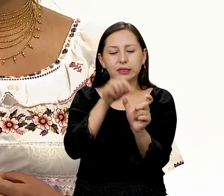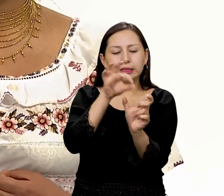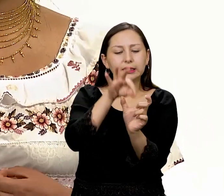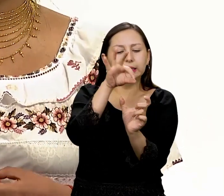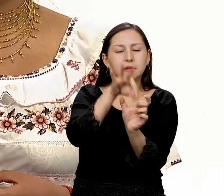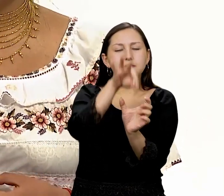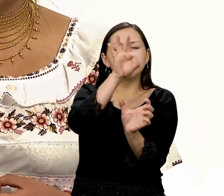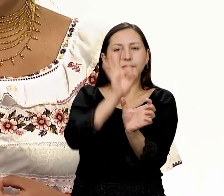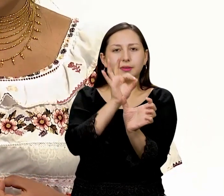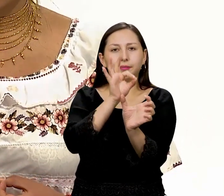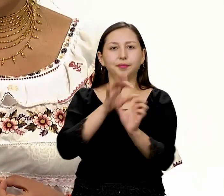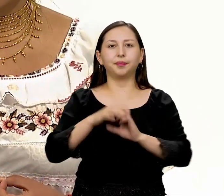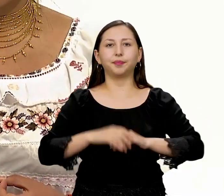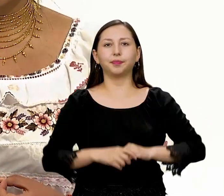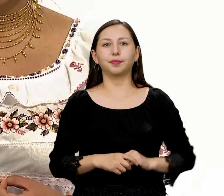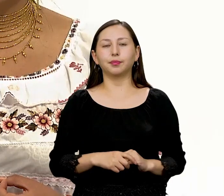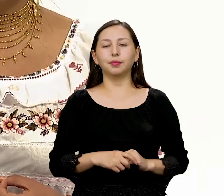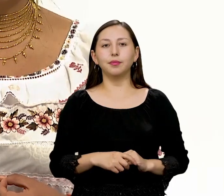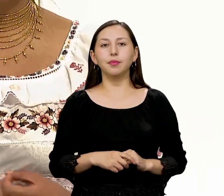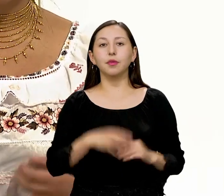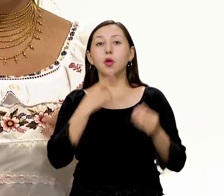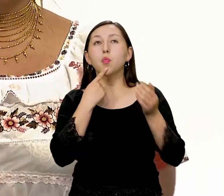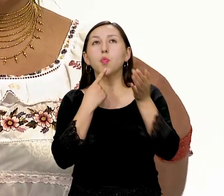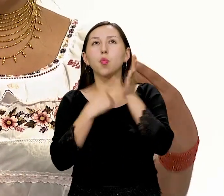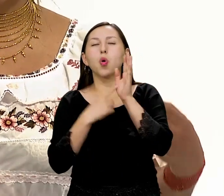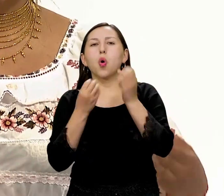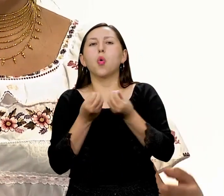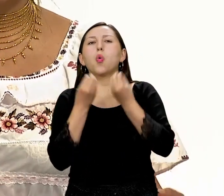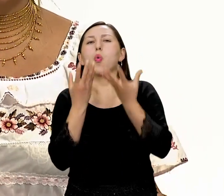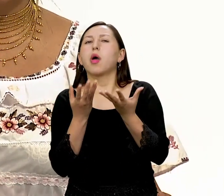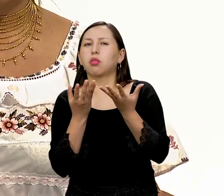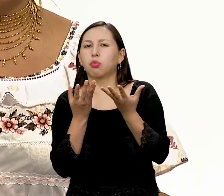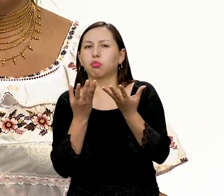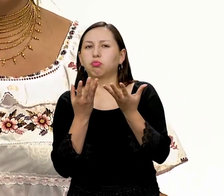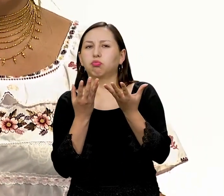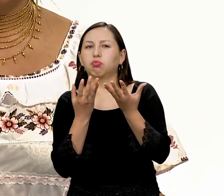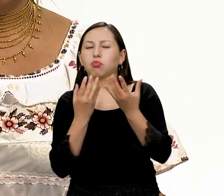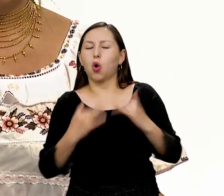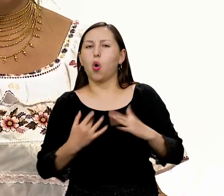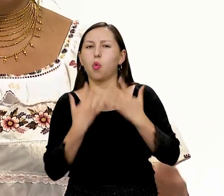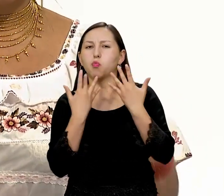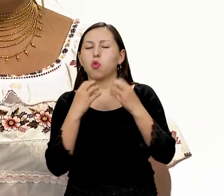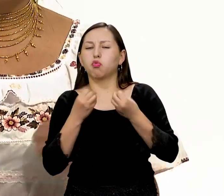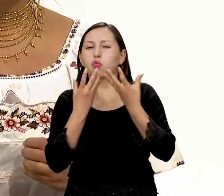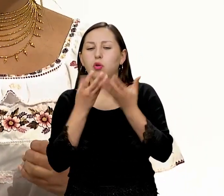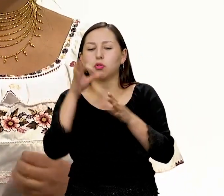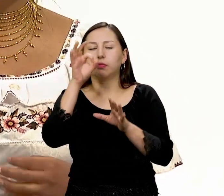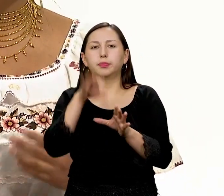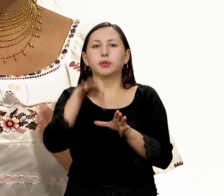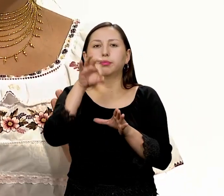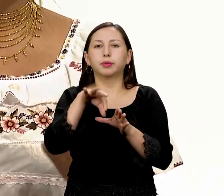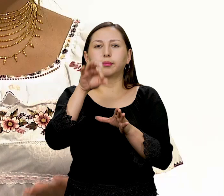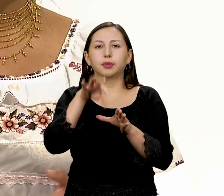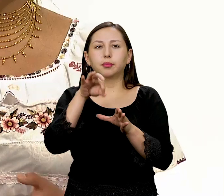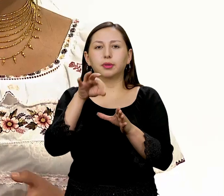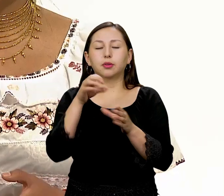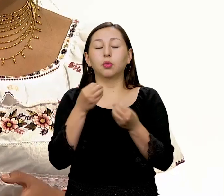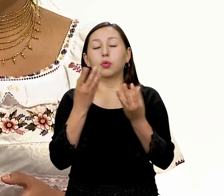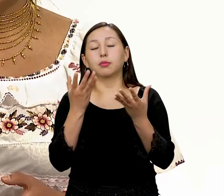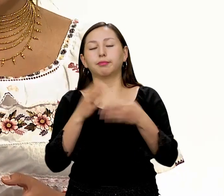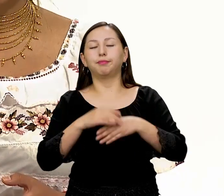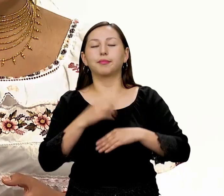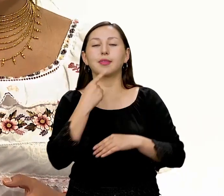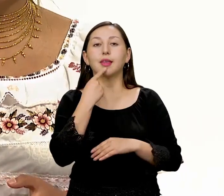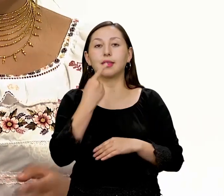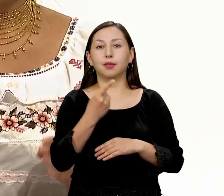la dosis exacta que me incremente la producción y que me ayude a obtener un mayor